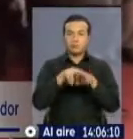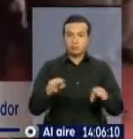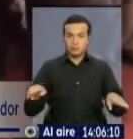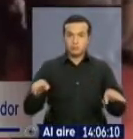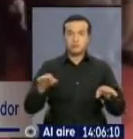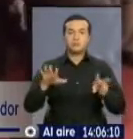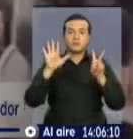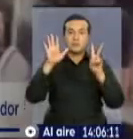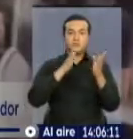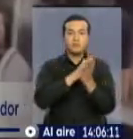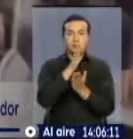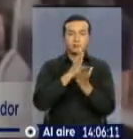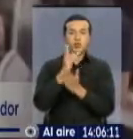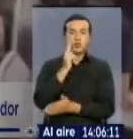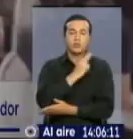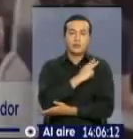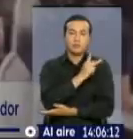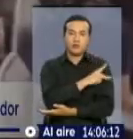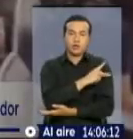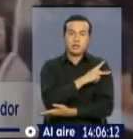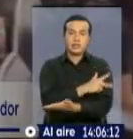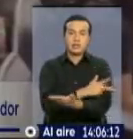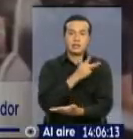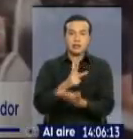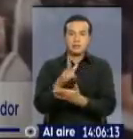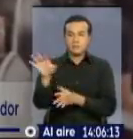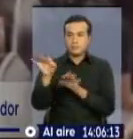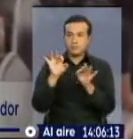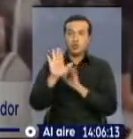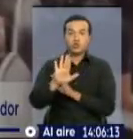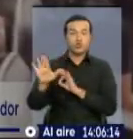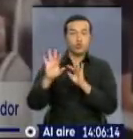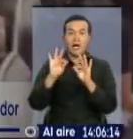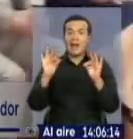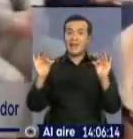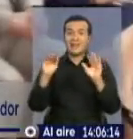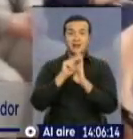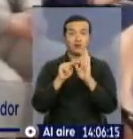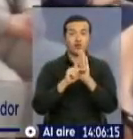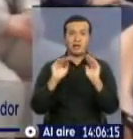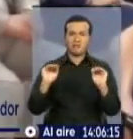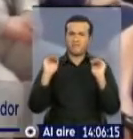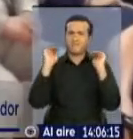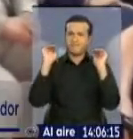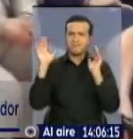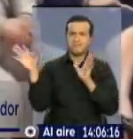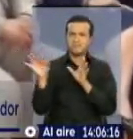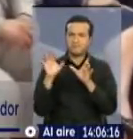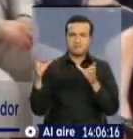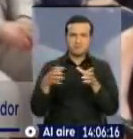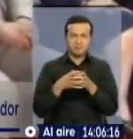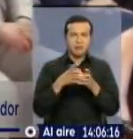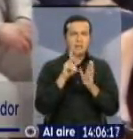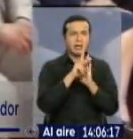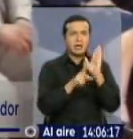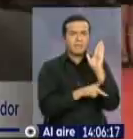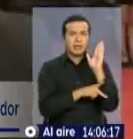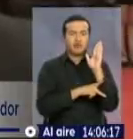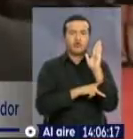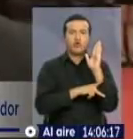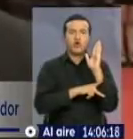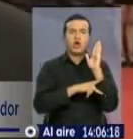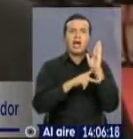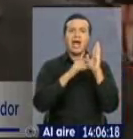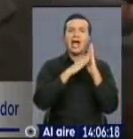de las 7 facultades de la Politécnica de Chimborazo por su excelente rendimiento académico, trabajarán junto al Parlamento Andino.